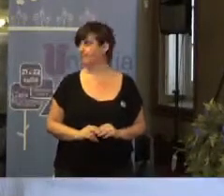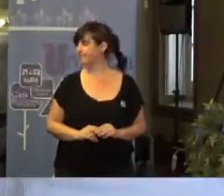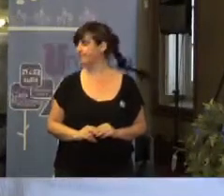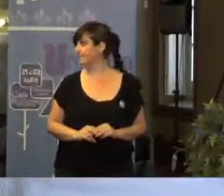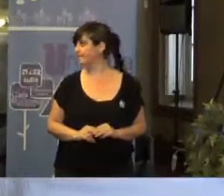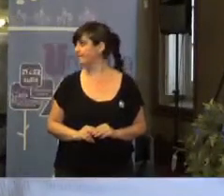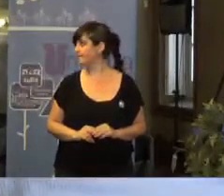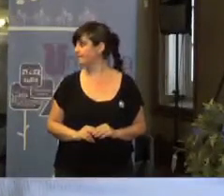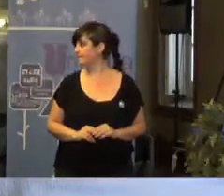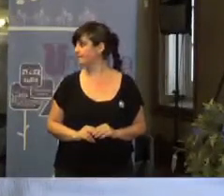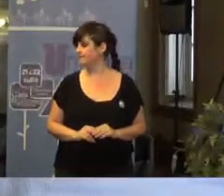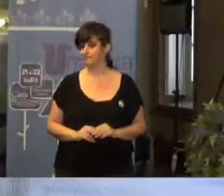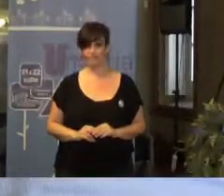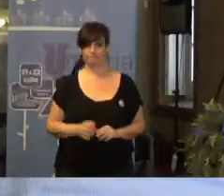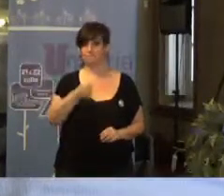O micro...